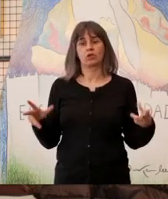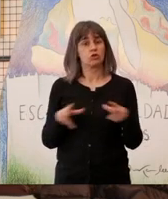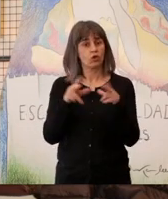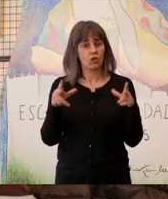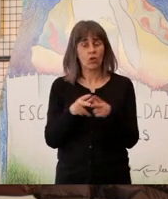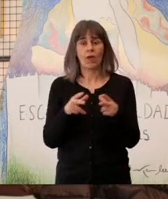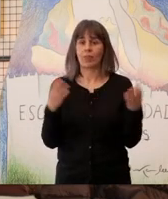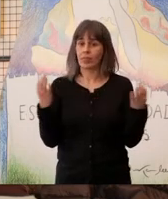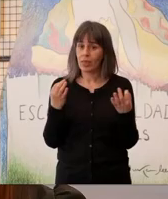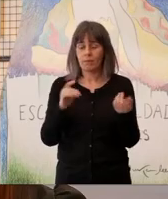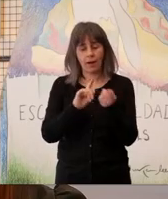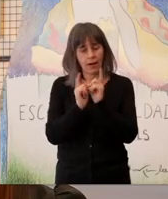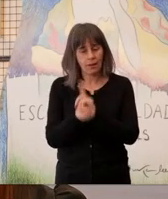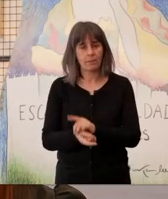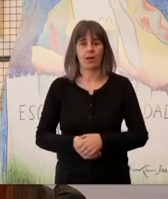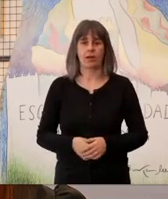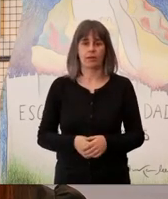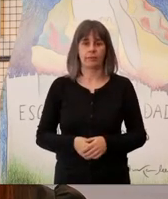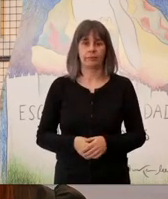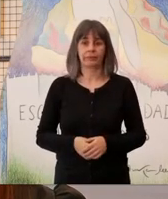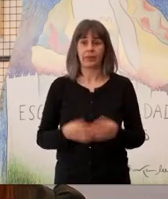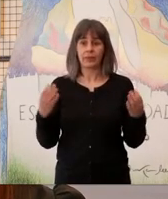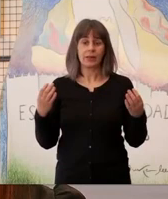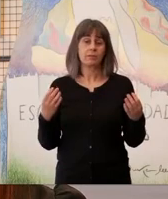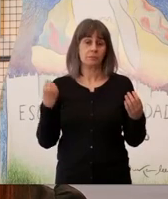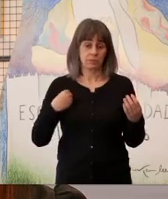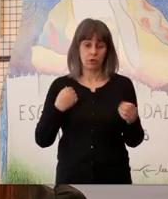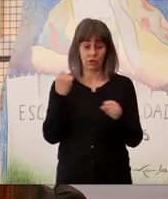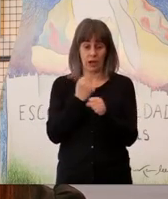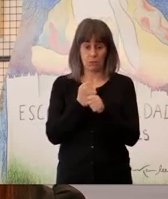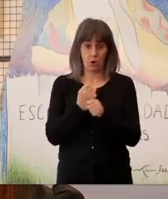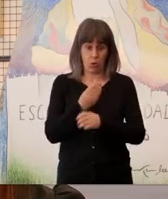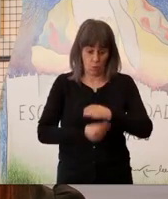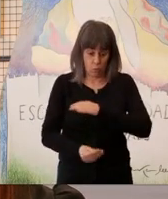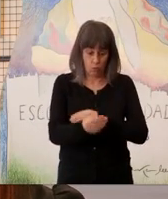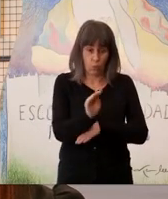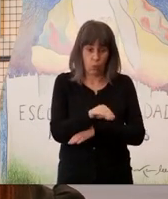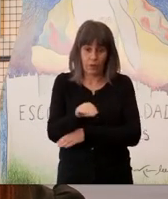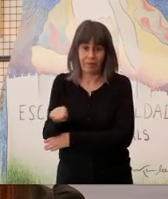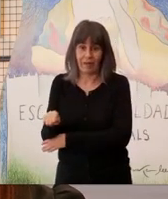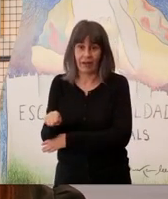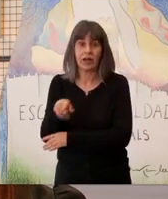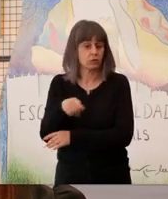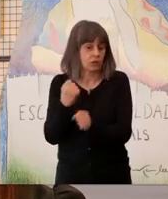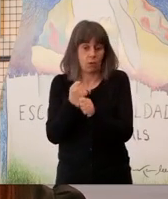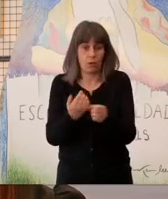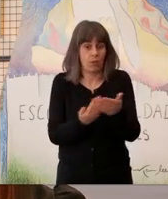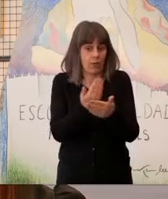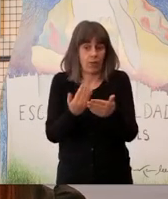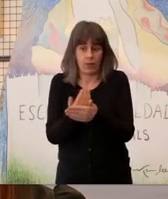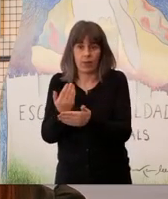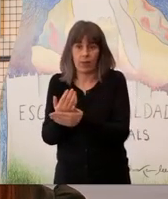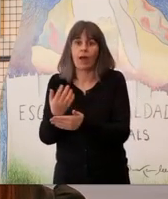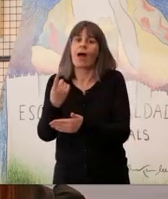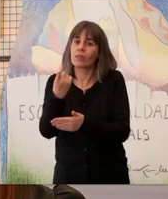tiene que realizar un trabajo reproductivo que es un trabajo cotidiano y que por lo tanto hay que darle